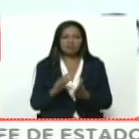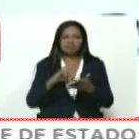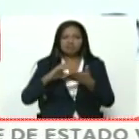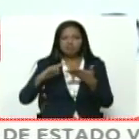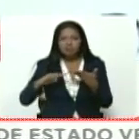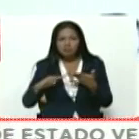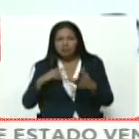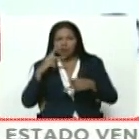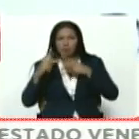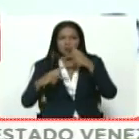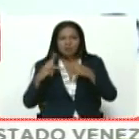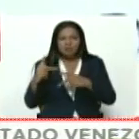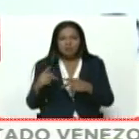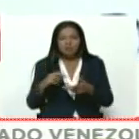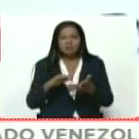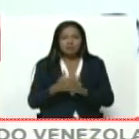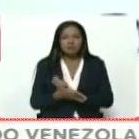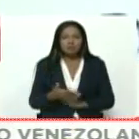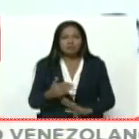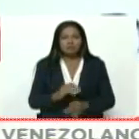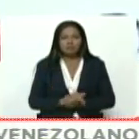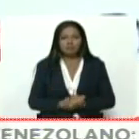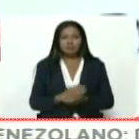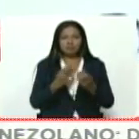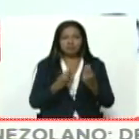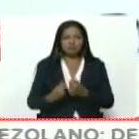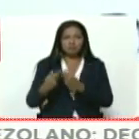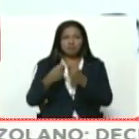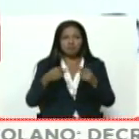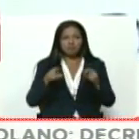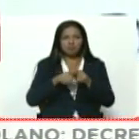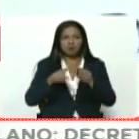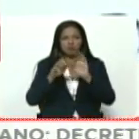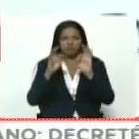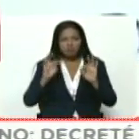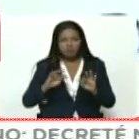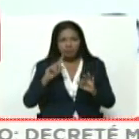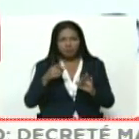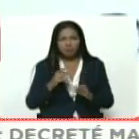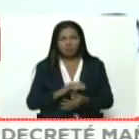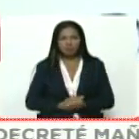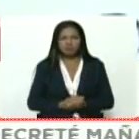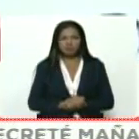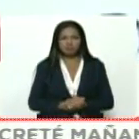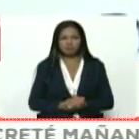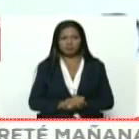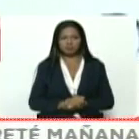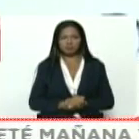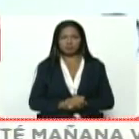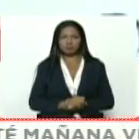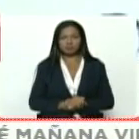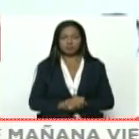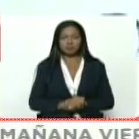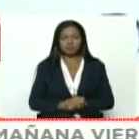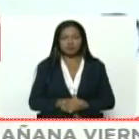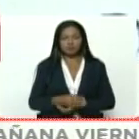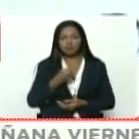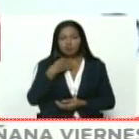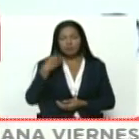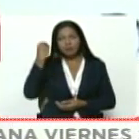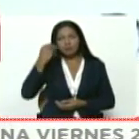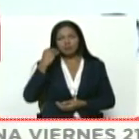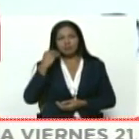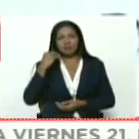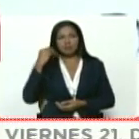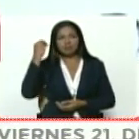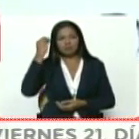estratégica, política? ¿Cuál es la crítica económica? Quiero verla porque hay compañeros buenos para el pensamiento, para el